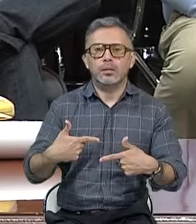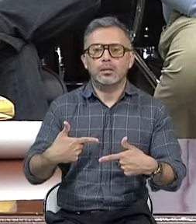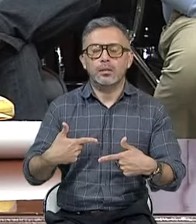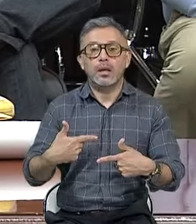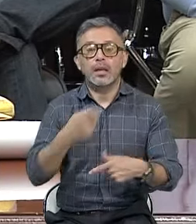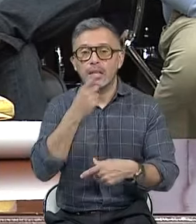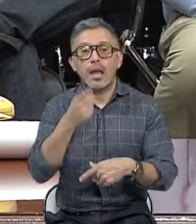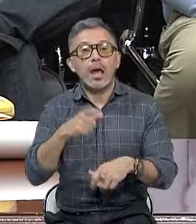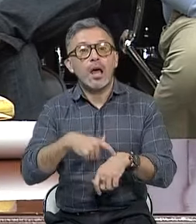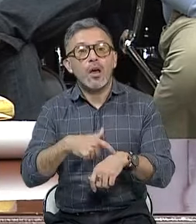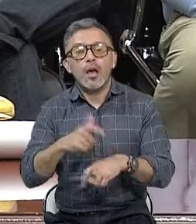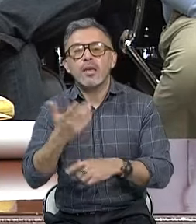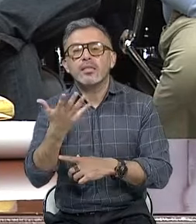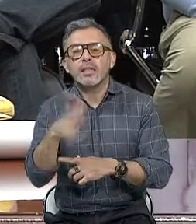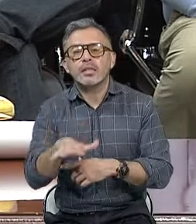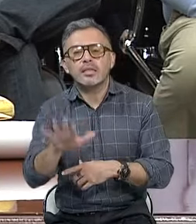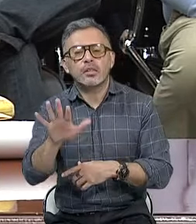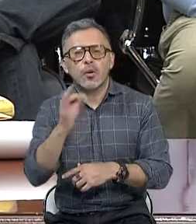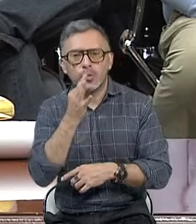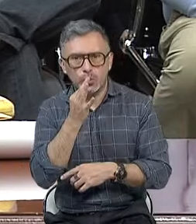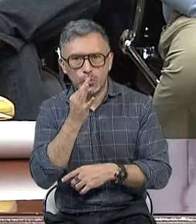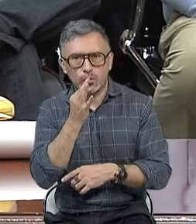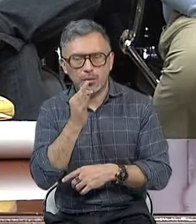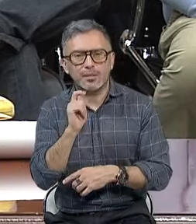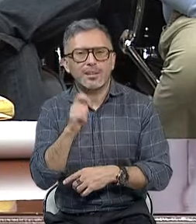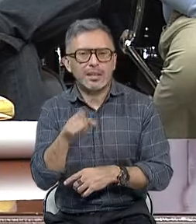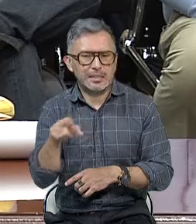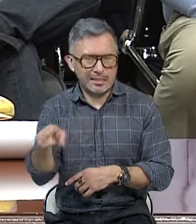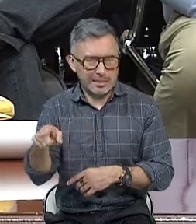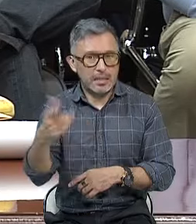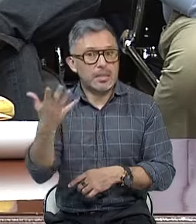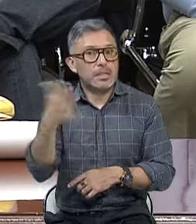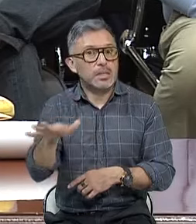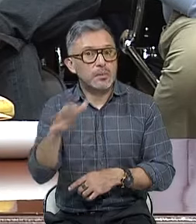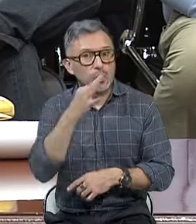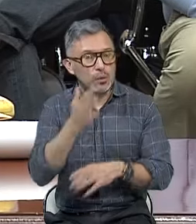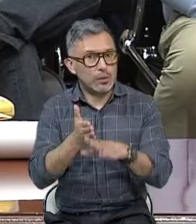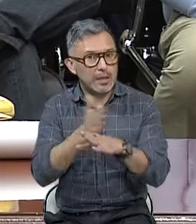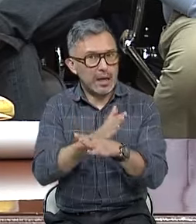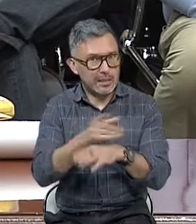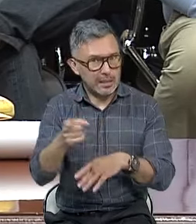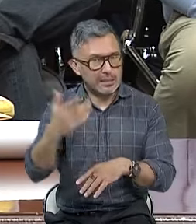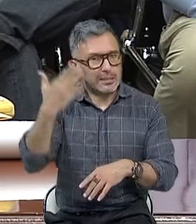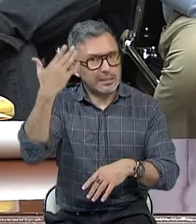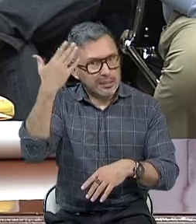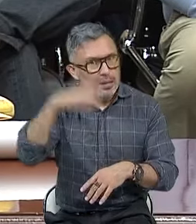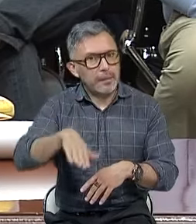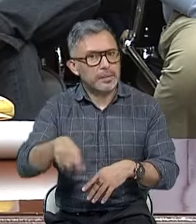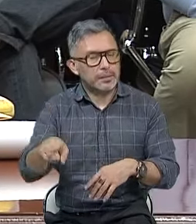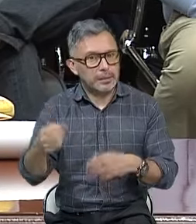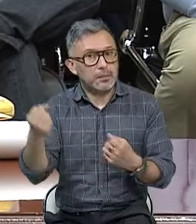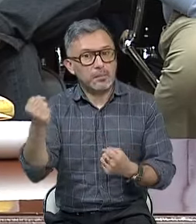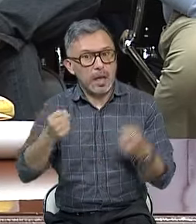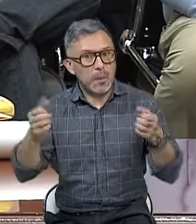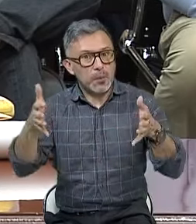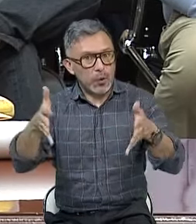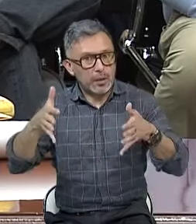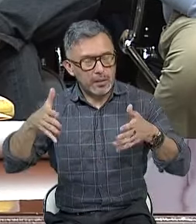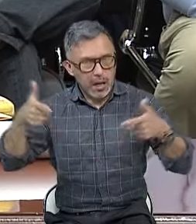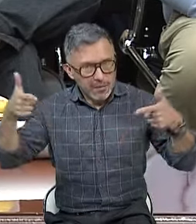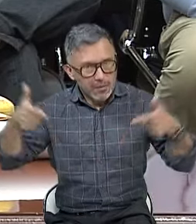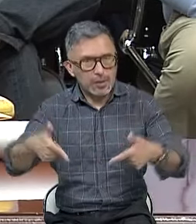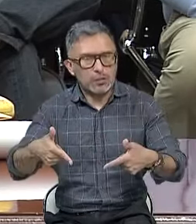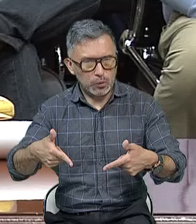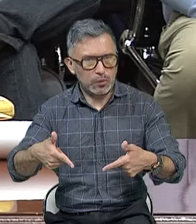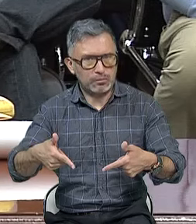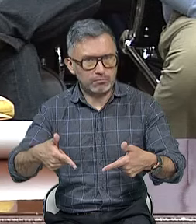10:5 minutos o sea sabía 10 minutos antes que iban a balacear su camioneta ya quitó el